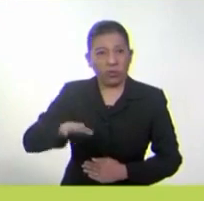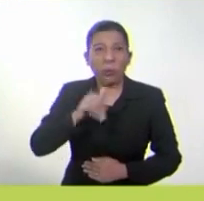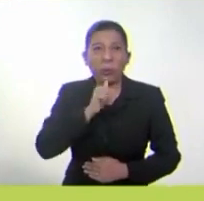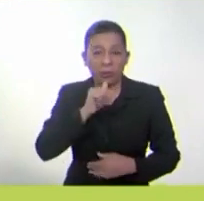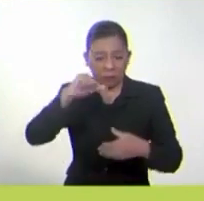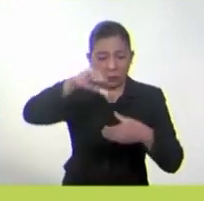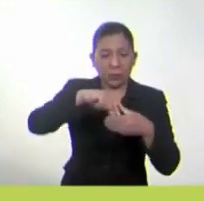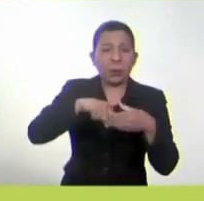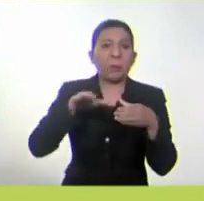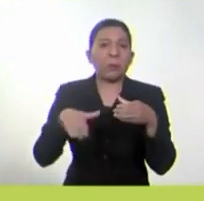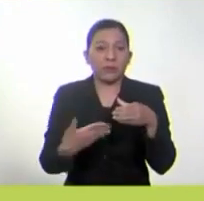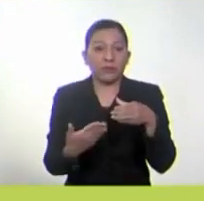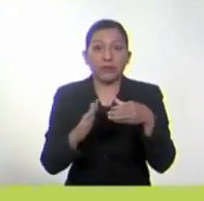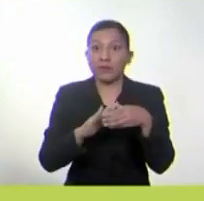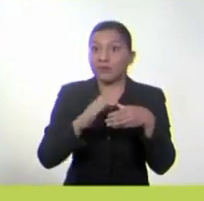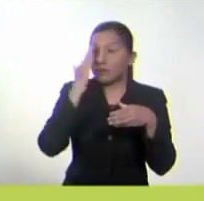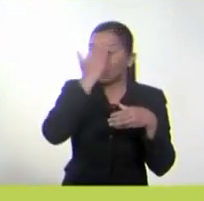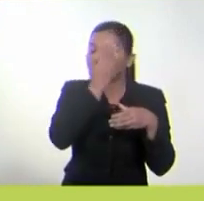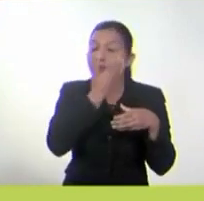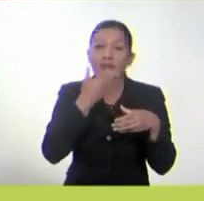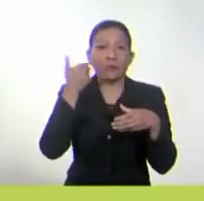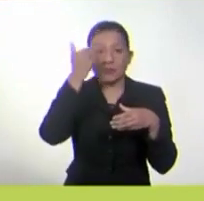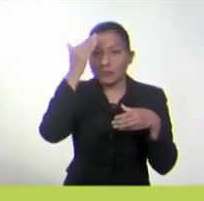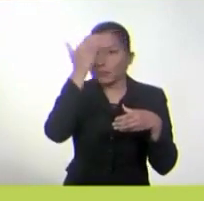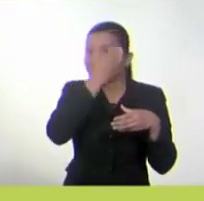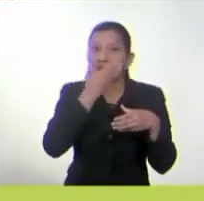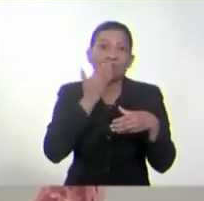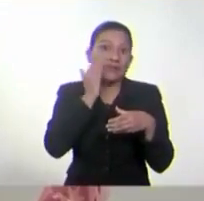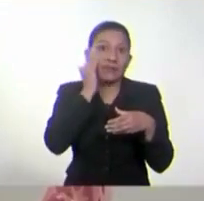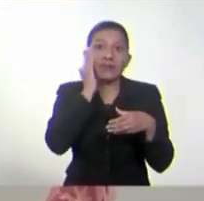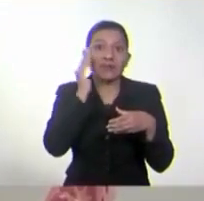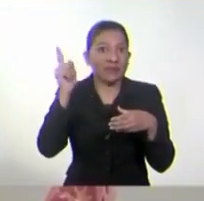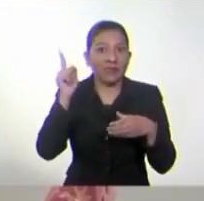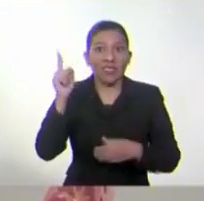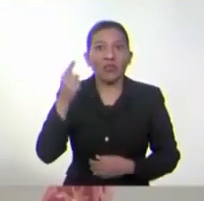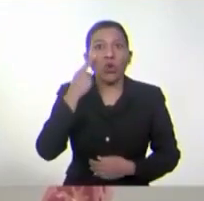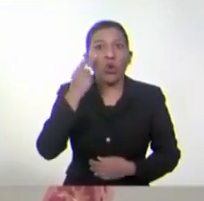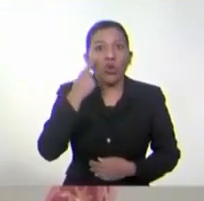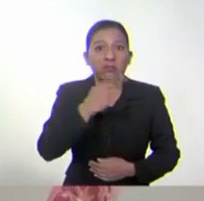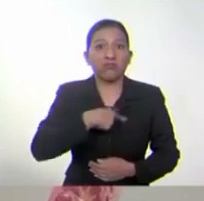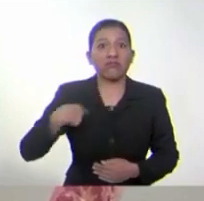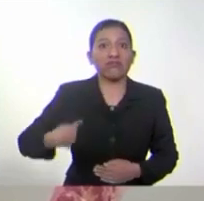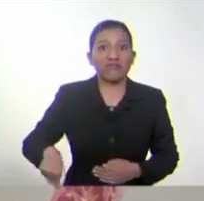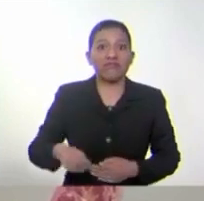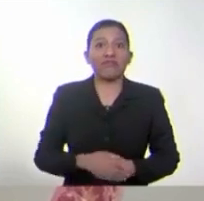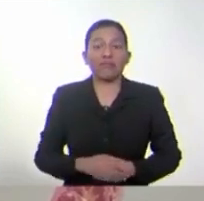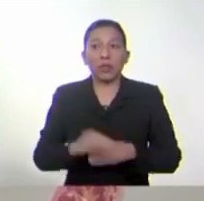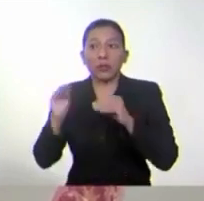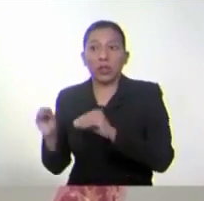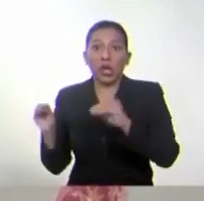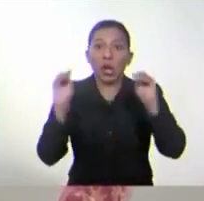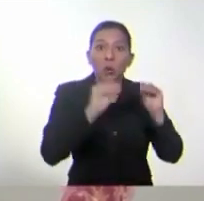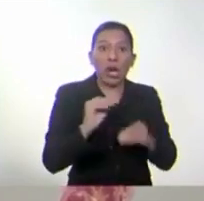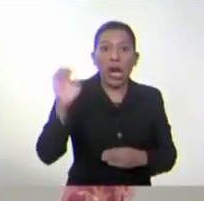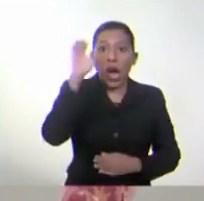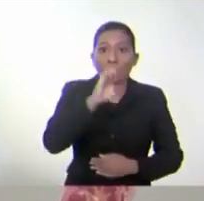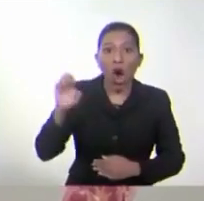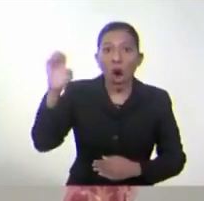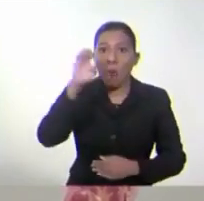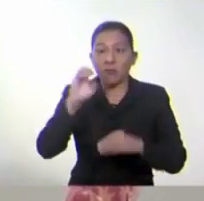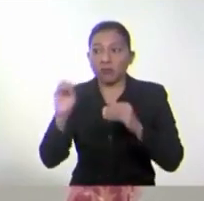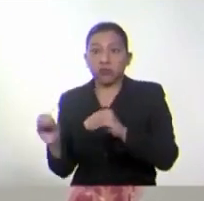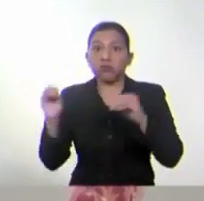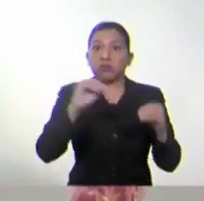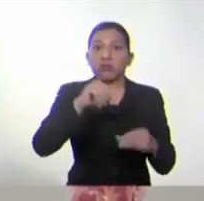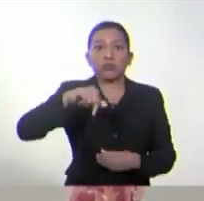la Edad Media, se trasladó a las Europas, que a su vez se trasladó a las Américas luego de la invasión española.